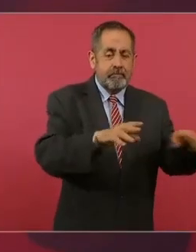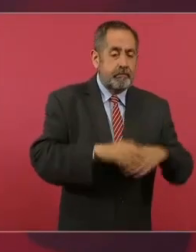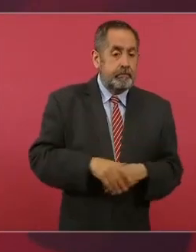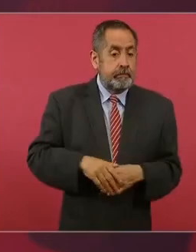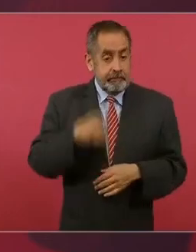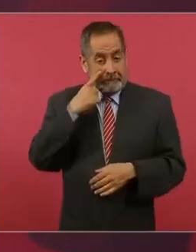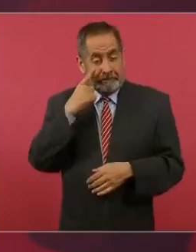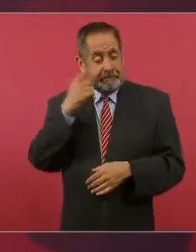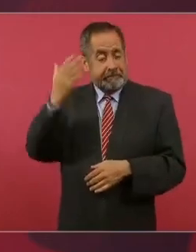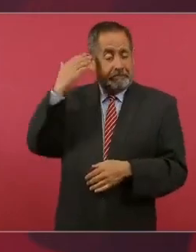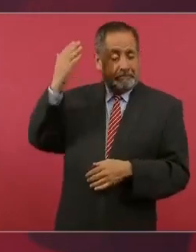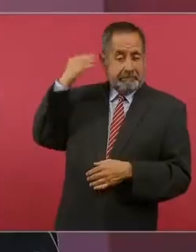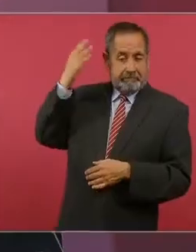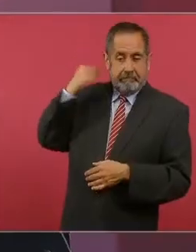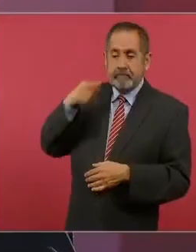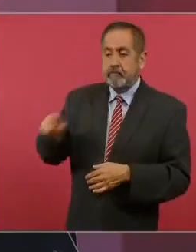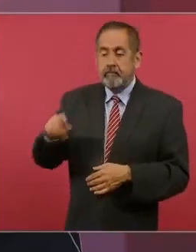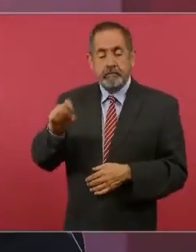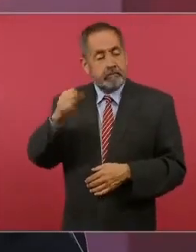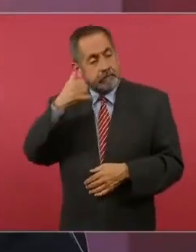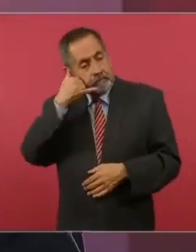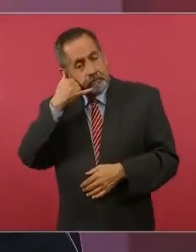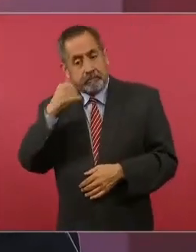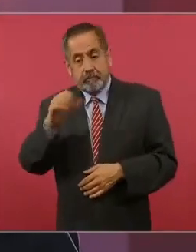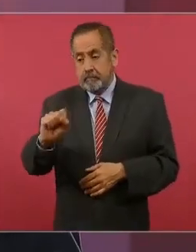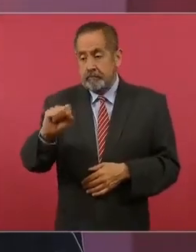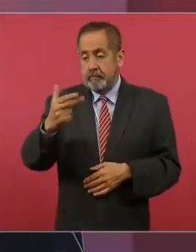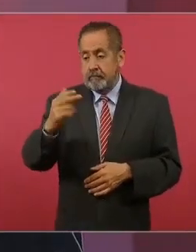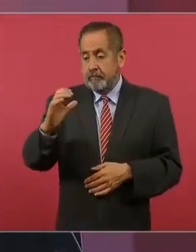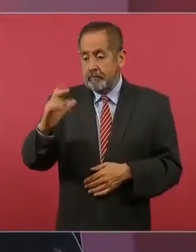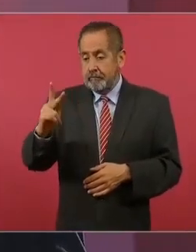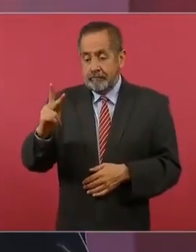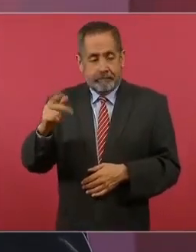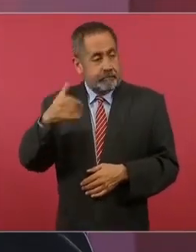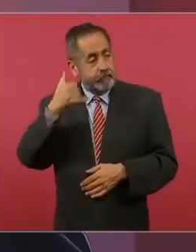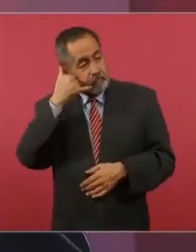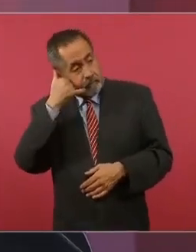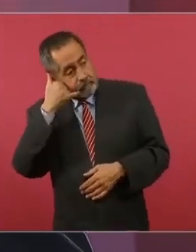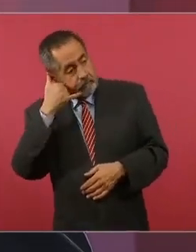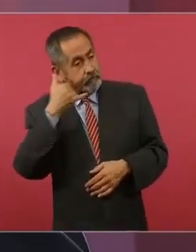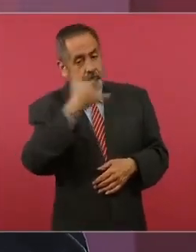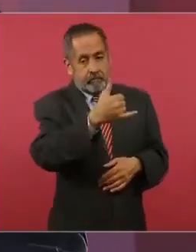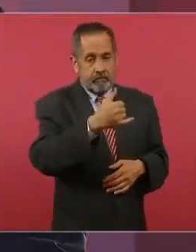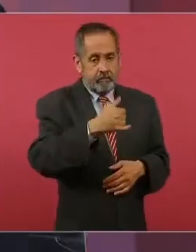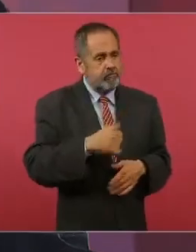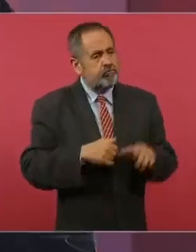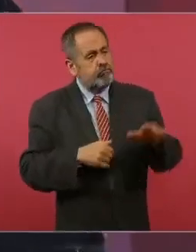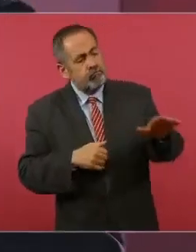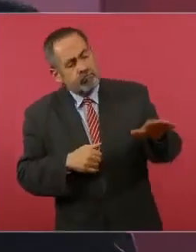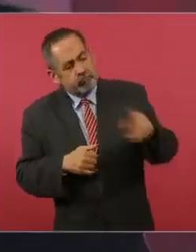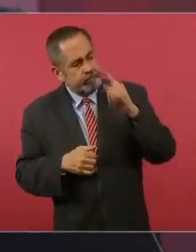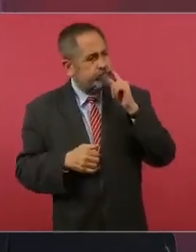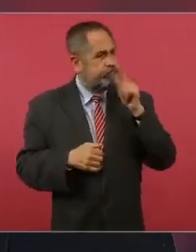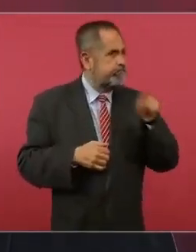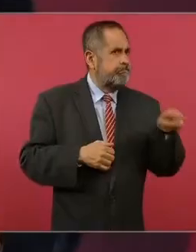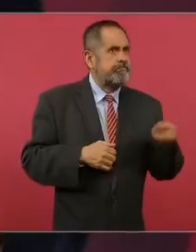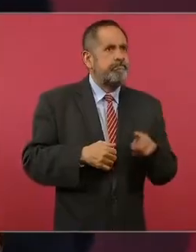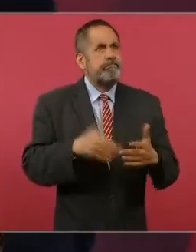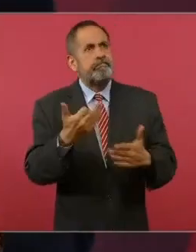hablaban a los gobernadores: oye, que te hace falta una